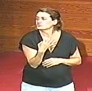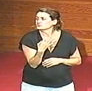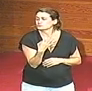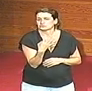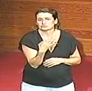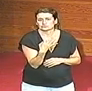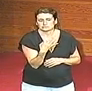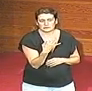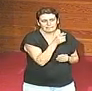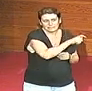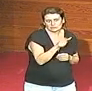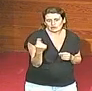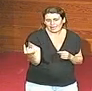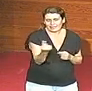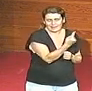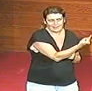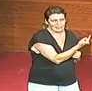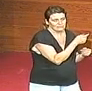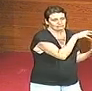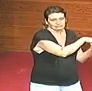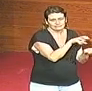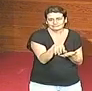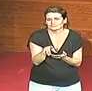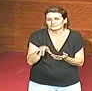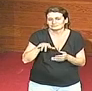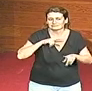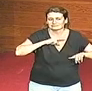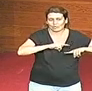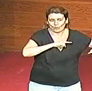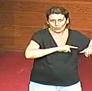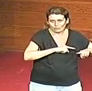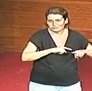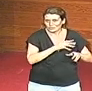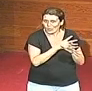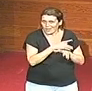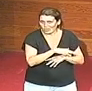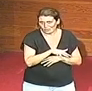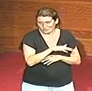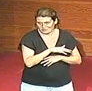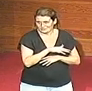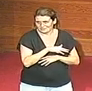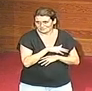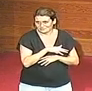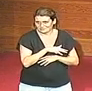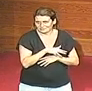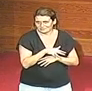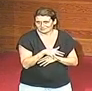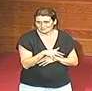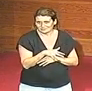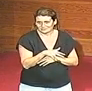bando juega cada persona antes de informar, ¿no? Y tenemos el deber de dar esa información de manera